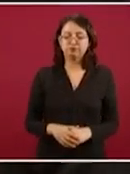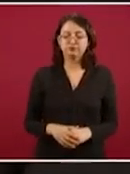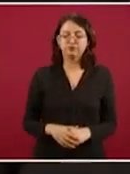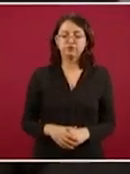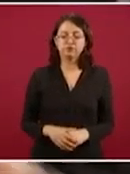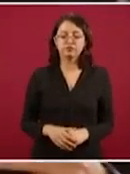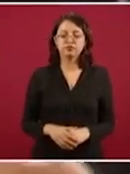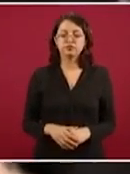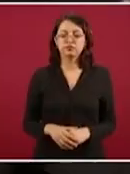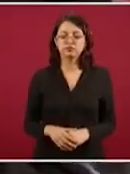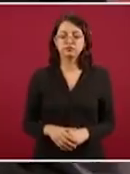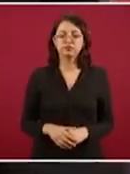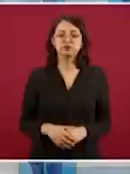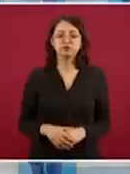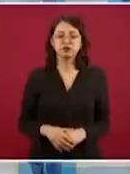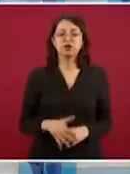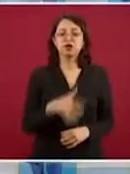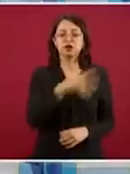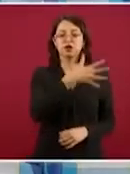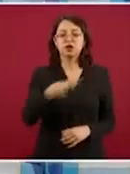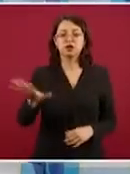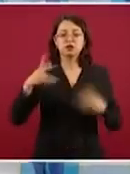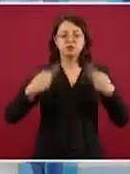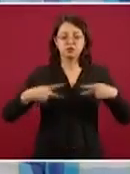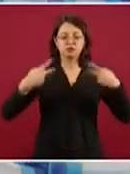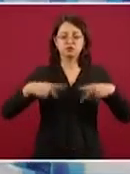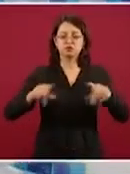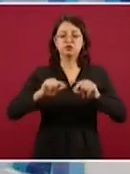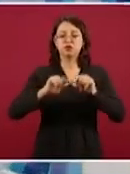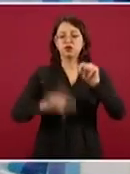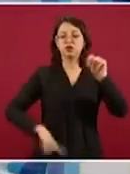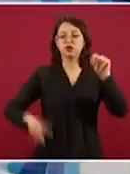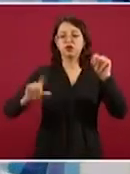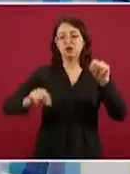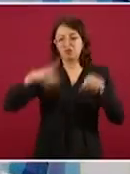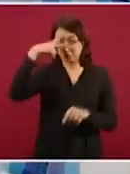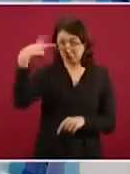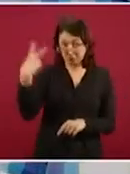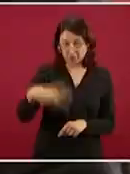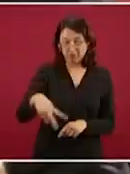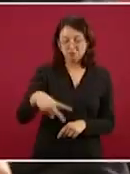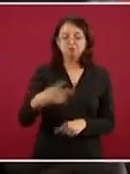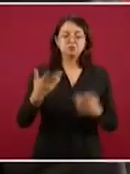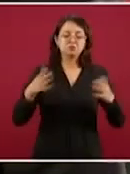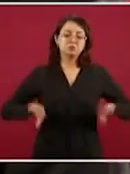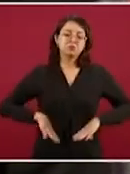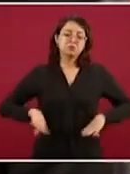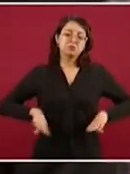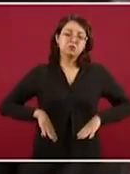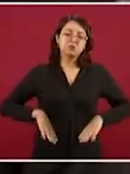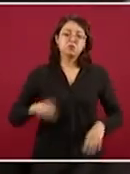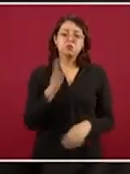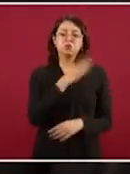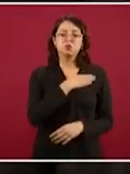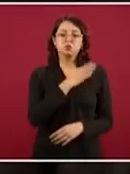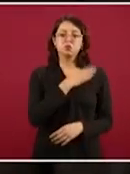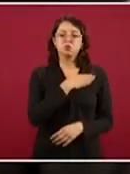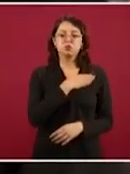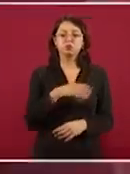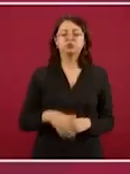Pero en general el mexicano es bueno,